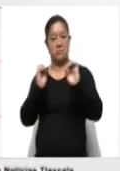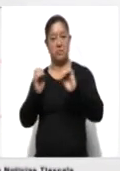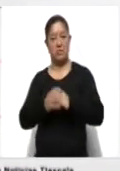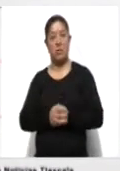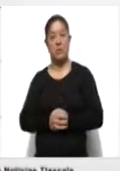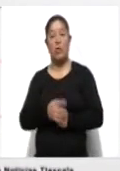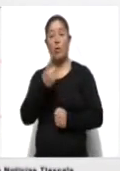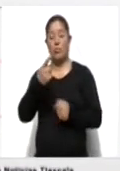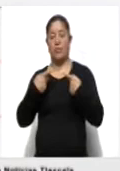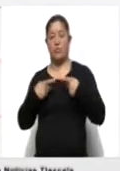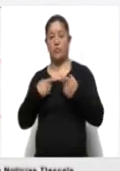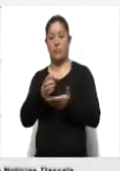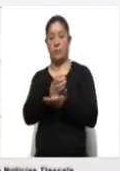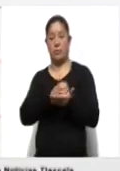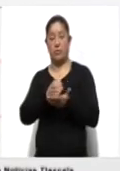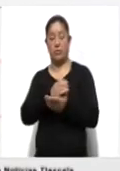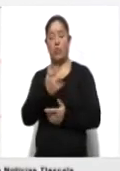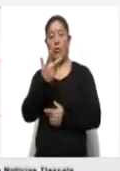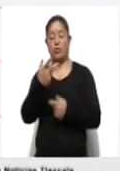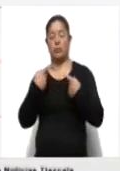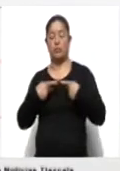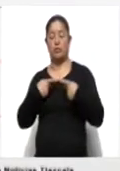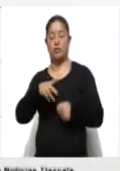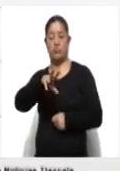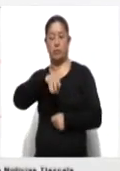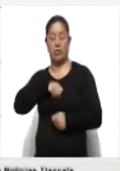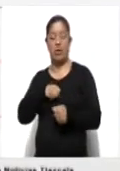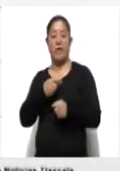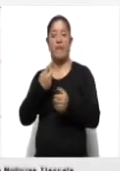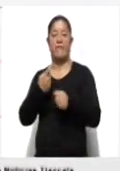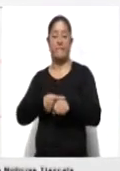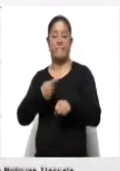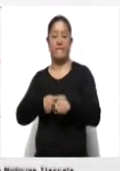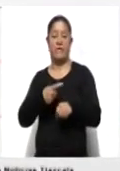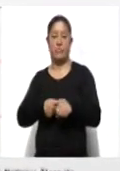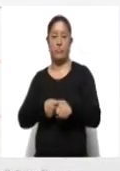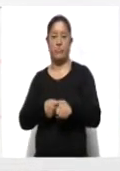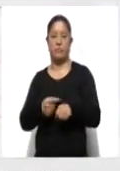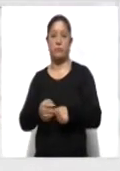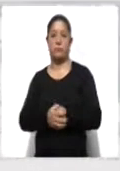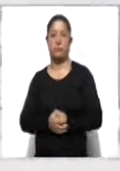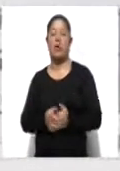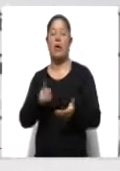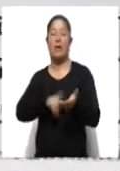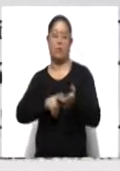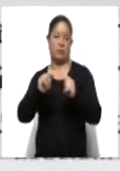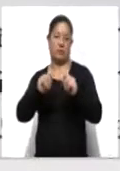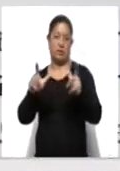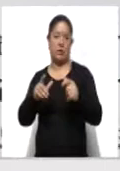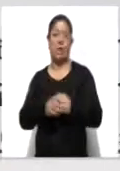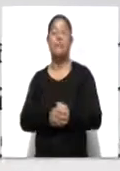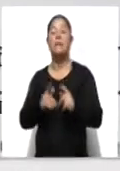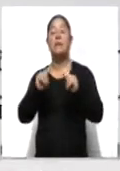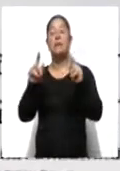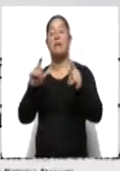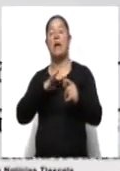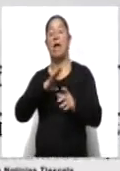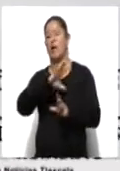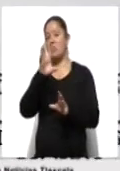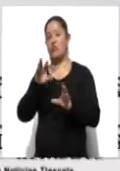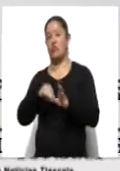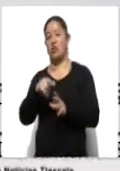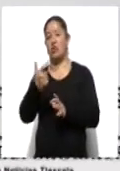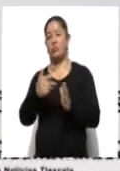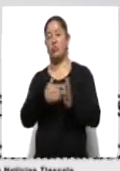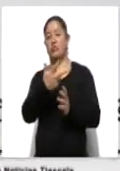y confirmó una persona recuperada y 8 casos positivos de tlaxcaltecas identificados en el estado. De esta manera, el estado